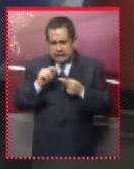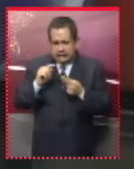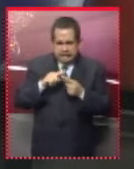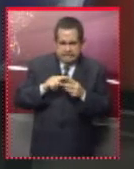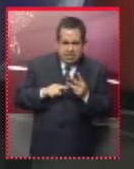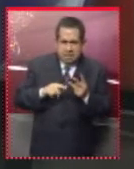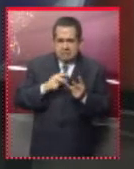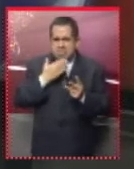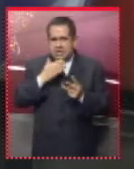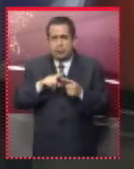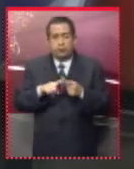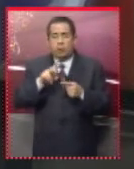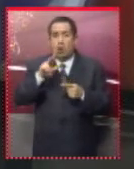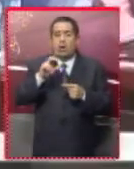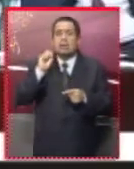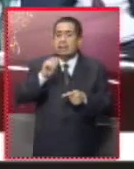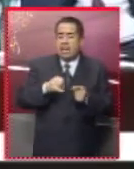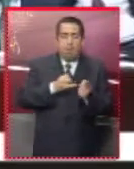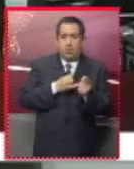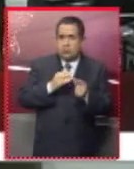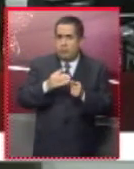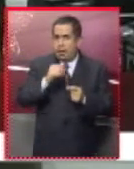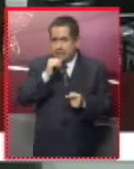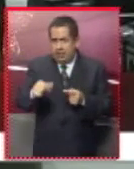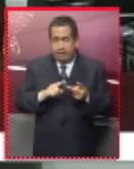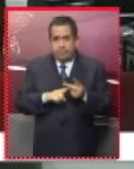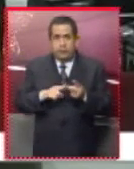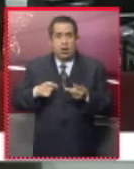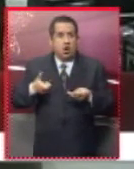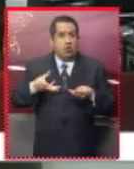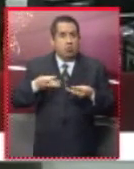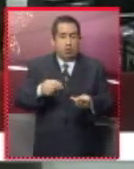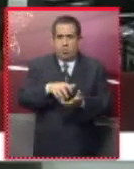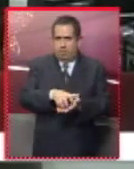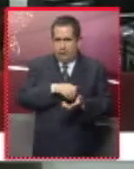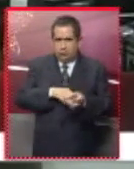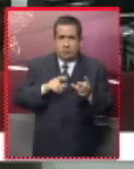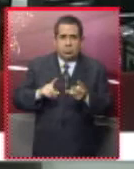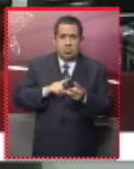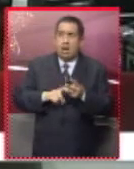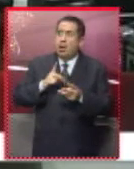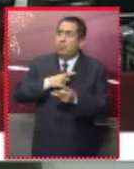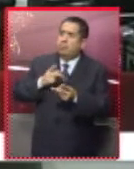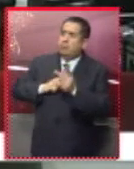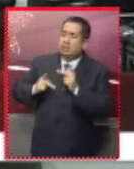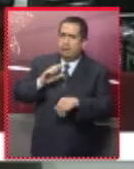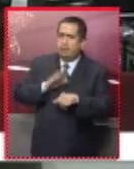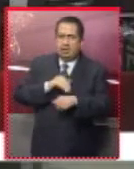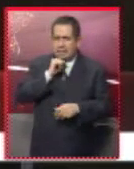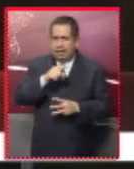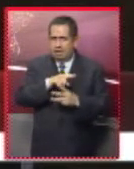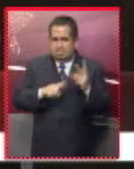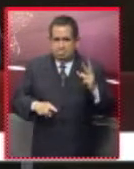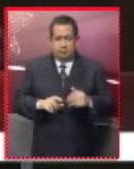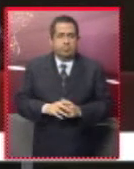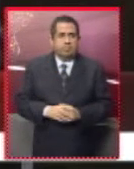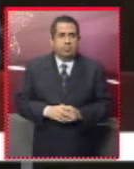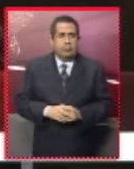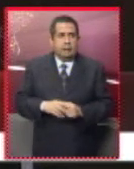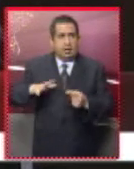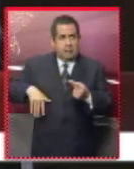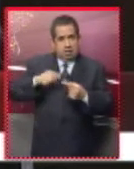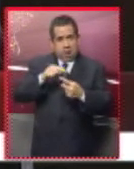fundamentales: no aumentar impuestos, reducción del gasto gubernamental y no contratar mayor deuda pública. Estas